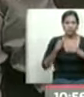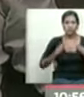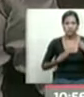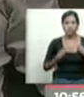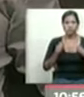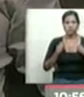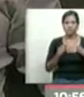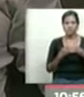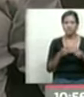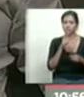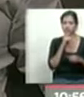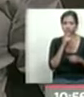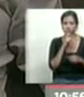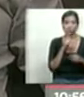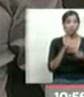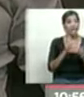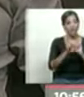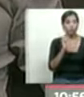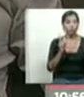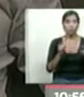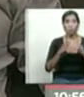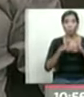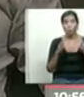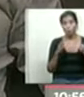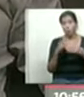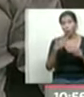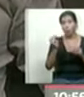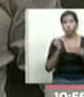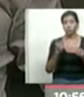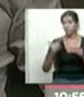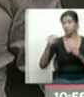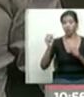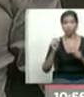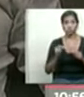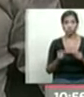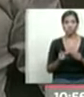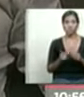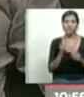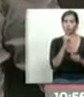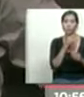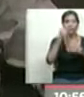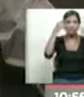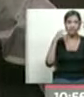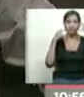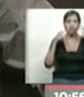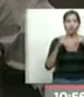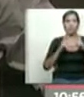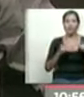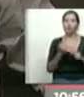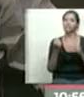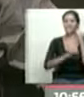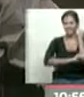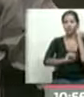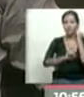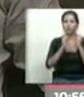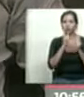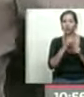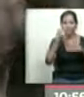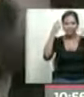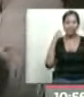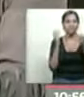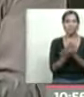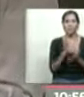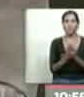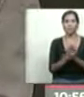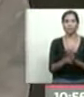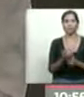otros. ¿Ah? Se fueron con un luquero en nombre de Chávez, pero traicionando el nombre de Chávez siempre.